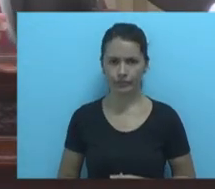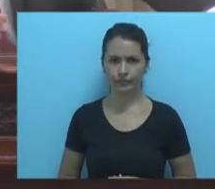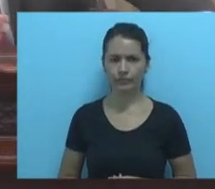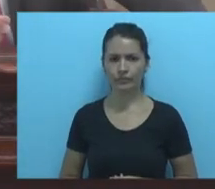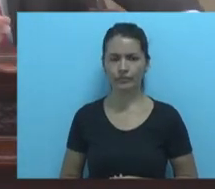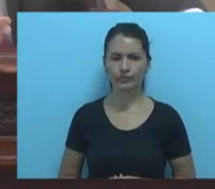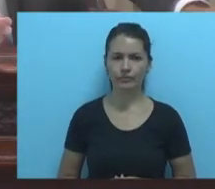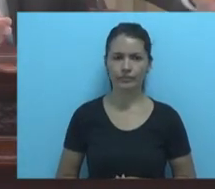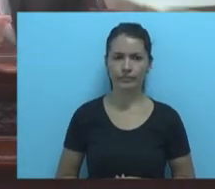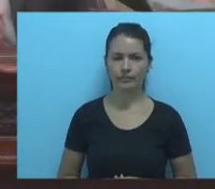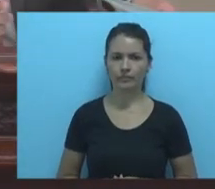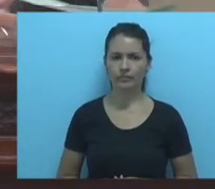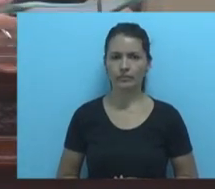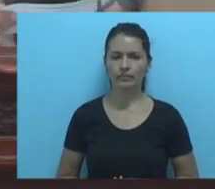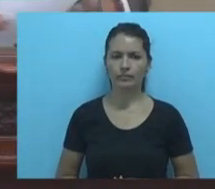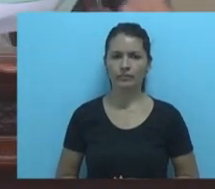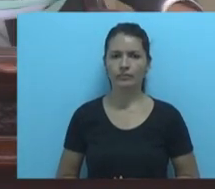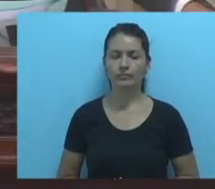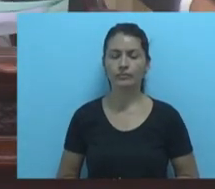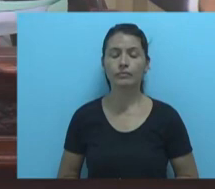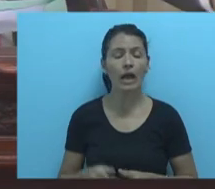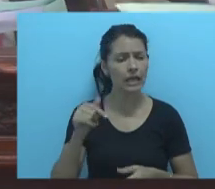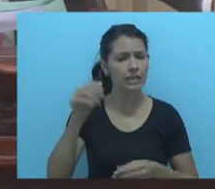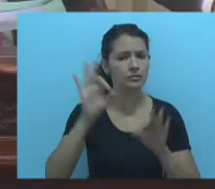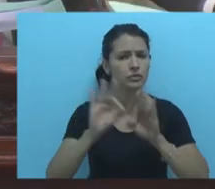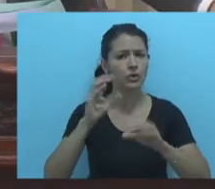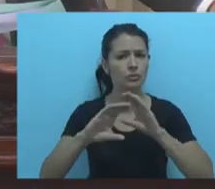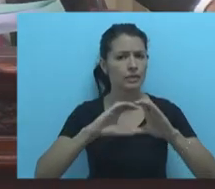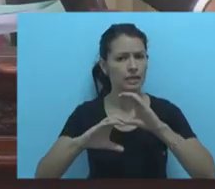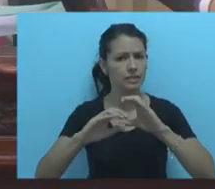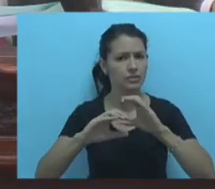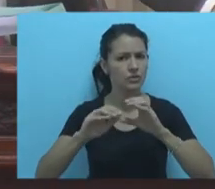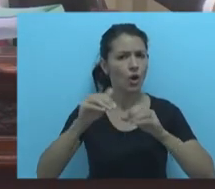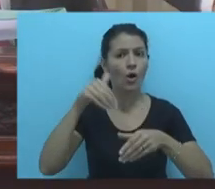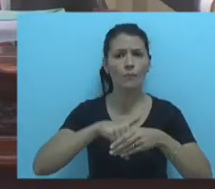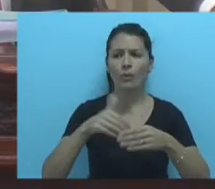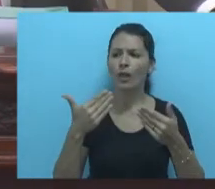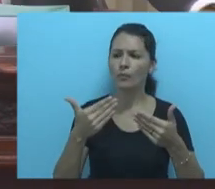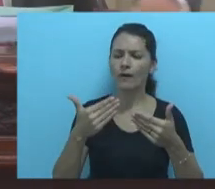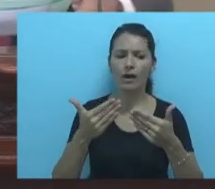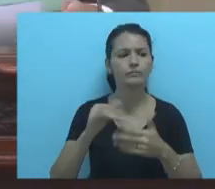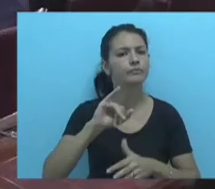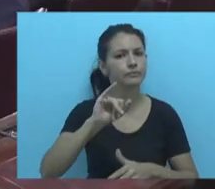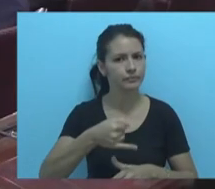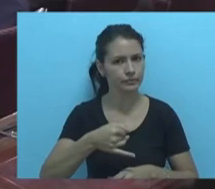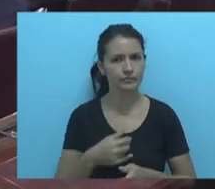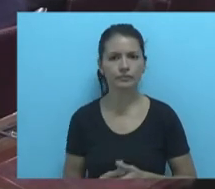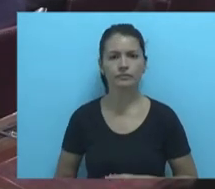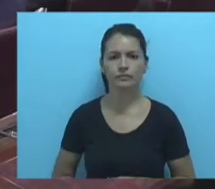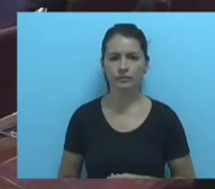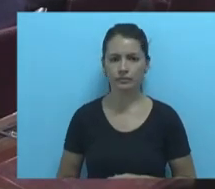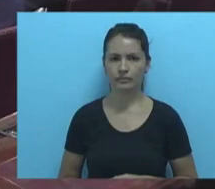13.654. A consideración el tratamiento sobre tablas del proyecto de comunicación a votación resulta